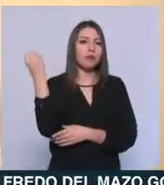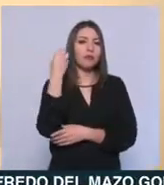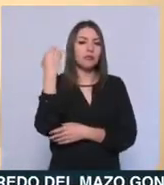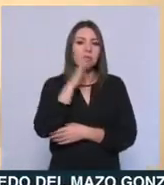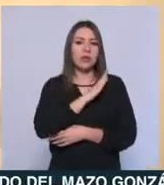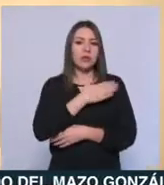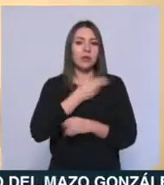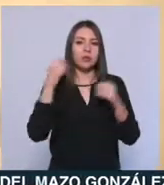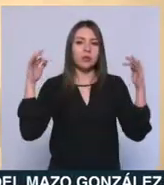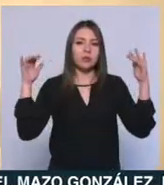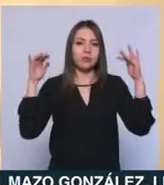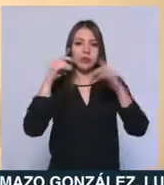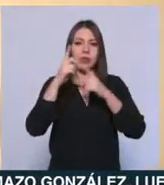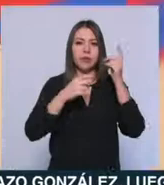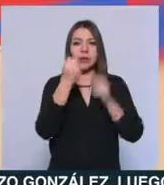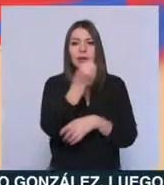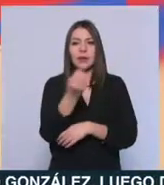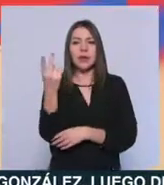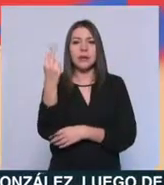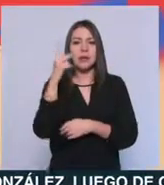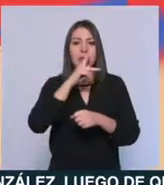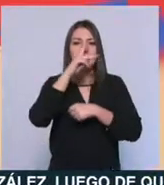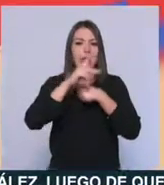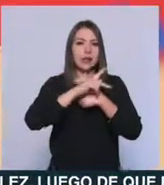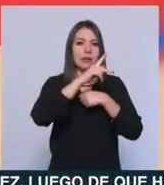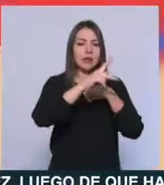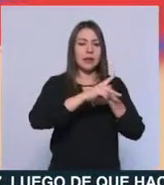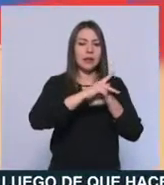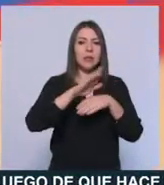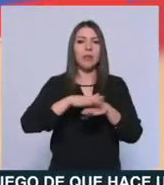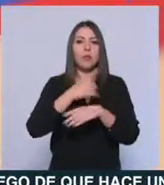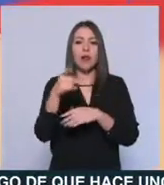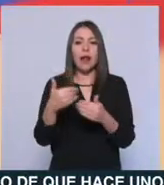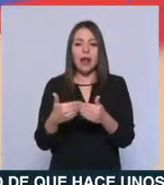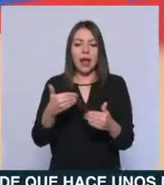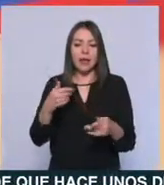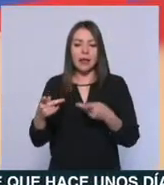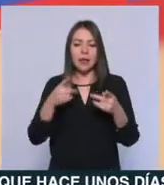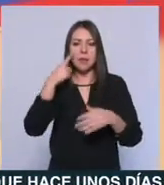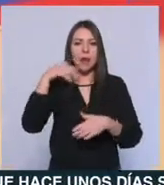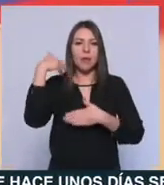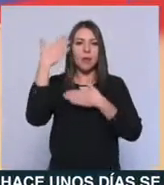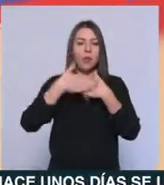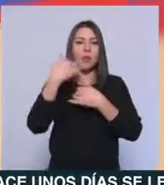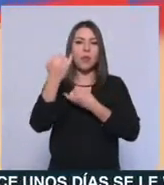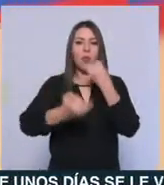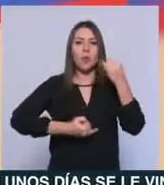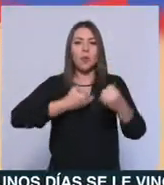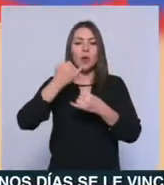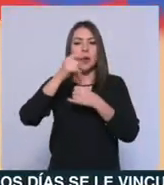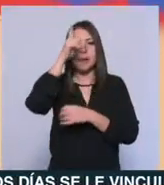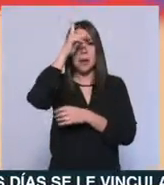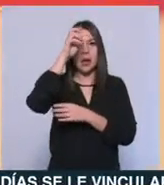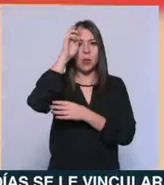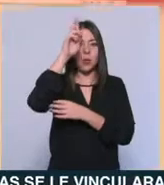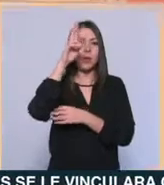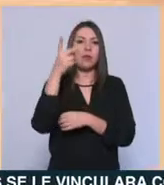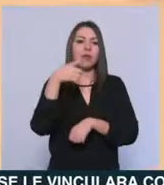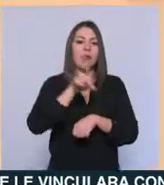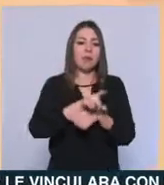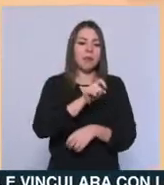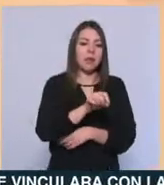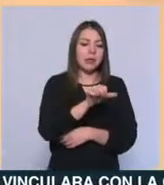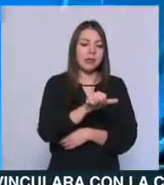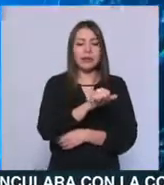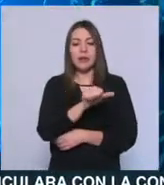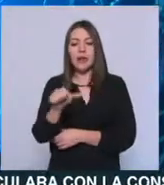200 deportistas de 25 países. Esto como parte de la preparación rumbo a los Juegos Panamericanos que se realizarán en Lima, Perú, del 26 de julio al